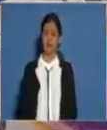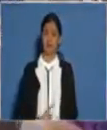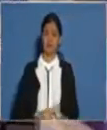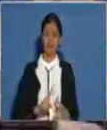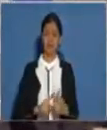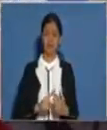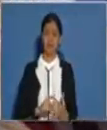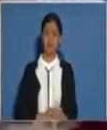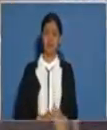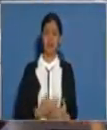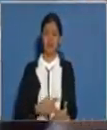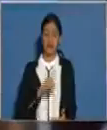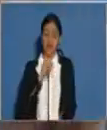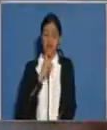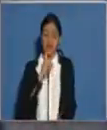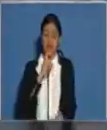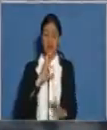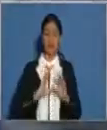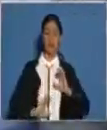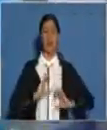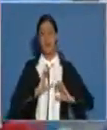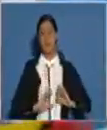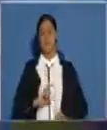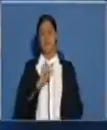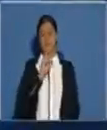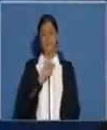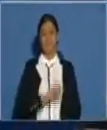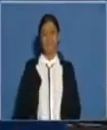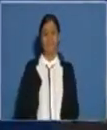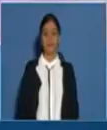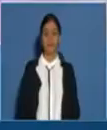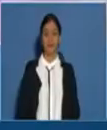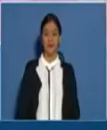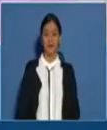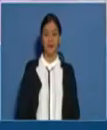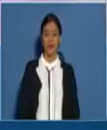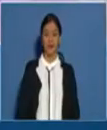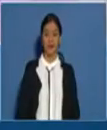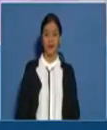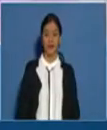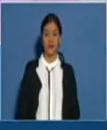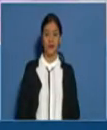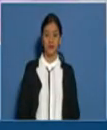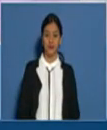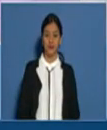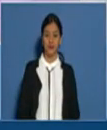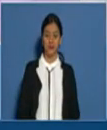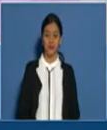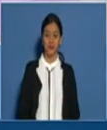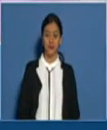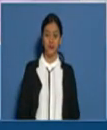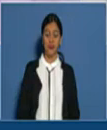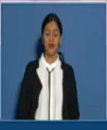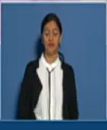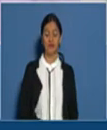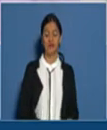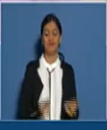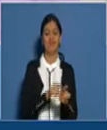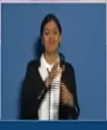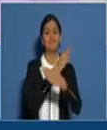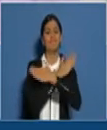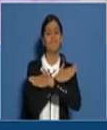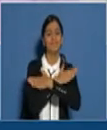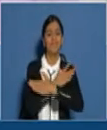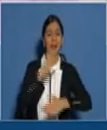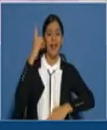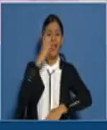bastante difícil emocionalmente. Así es, muy difícil, y reiteramos esas felicitaciones en este Día del